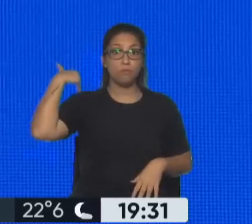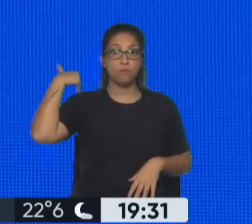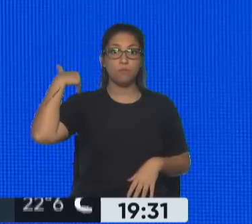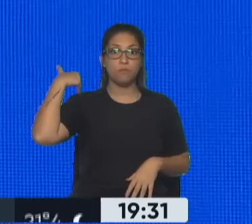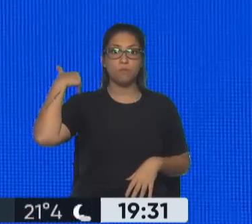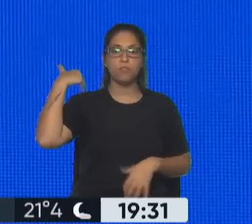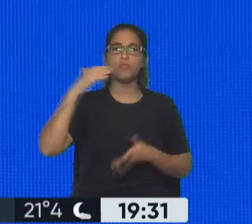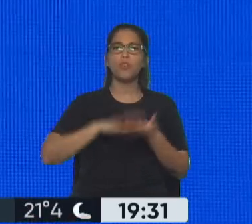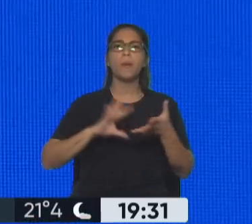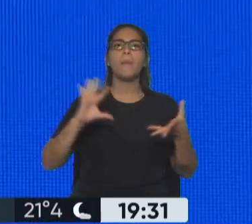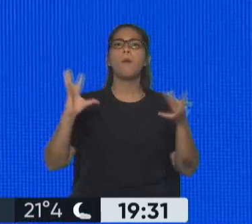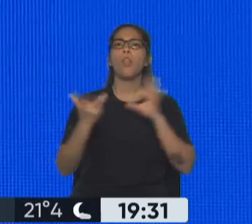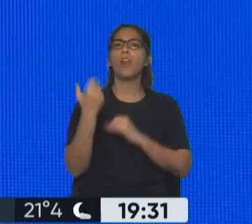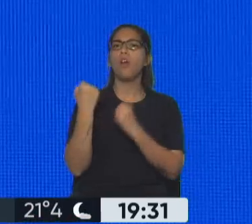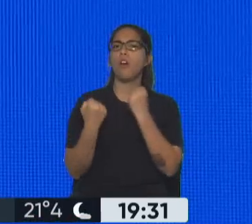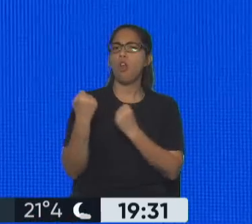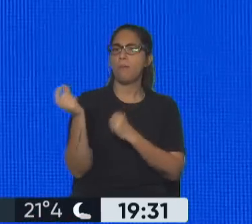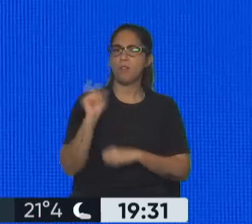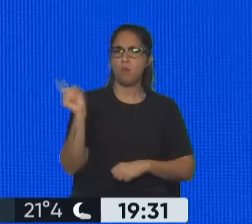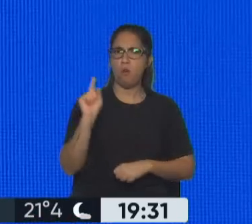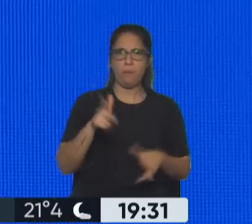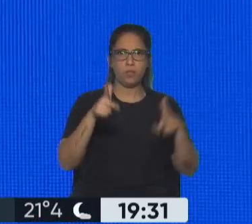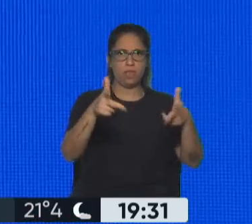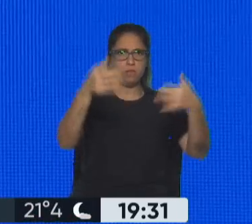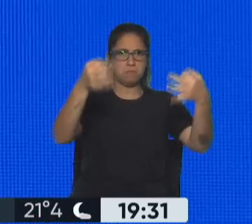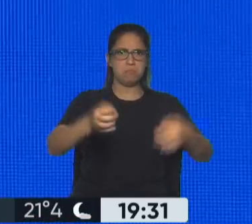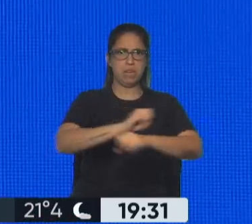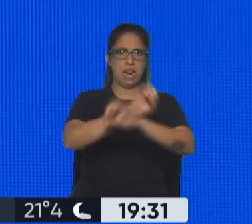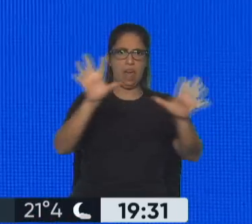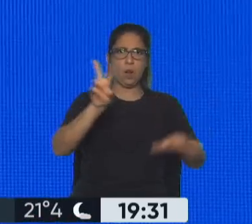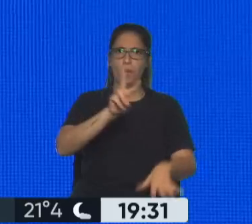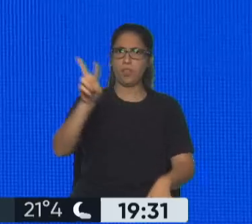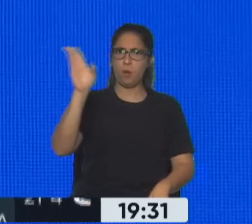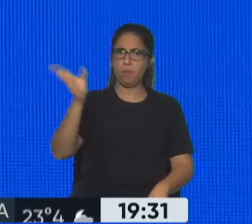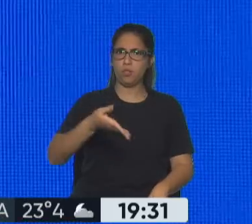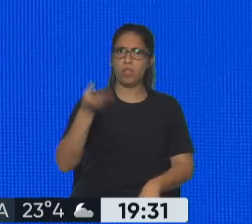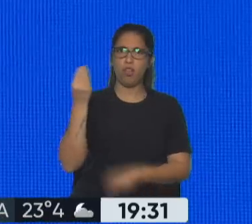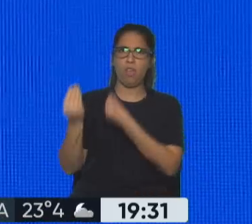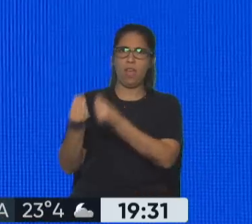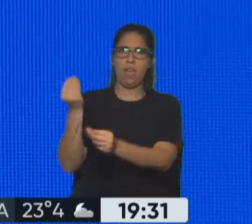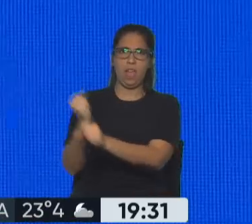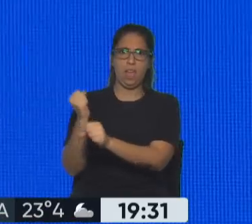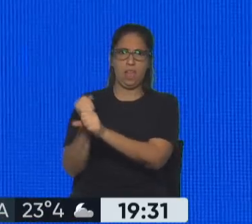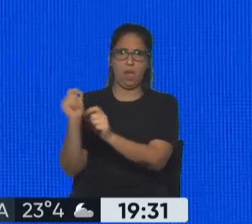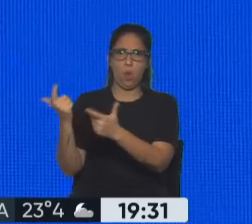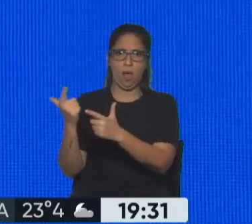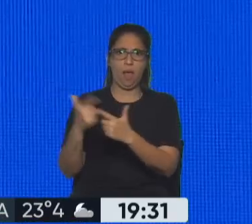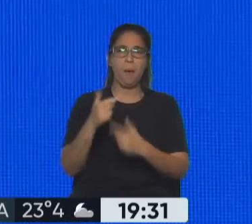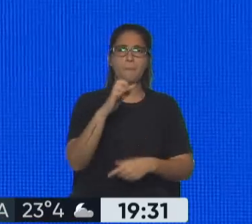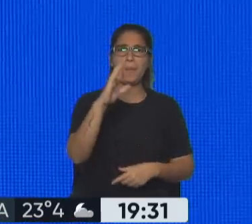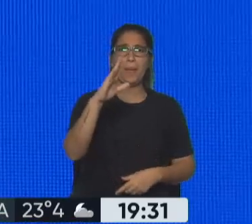no en cuanto a modelo económico, vamos a decirlo con todas las letras, 22% de desocupación, el